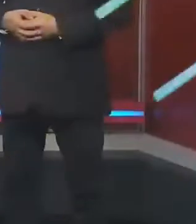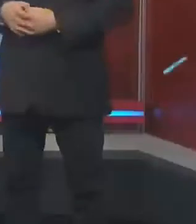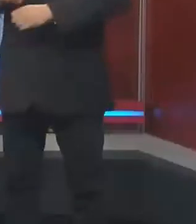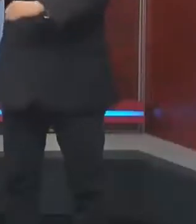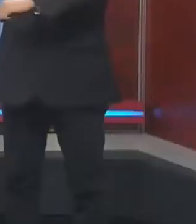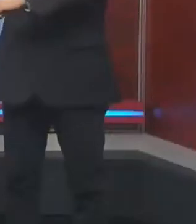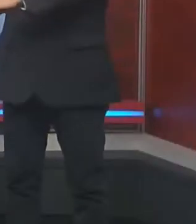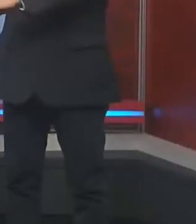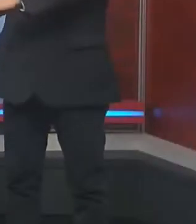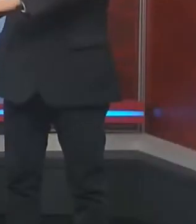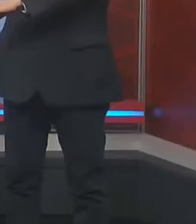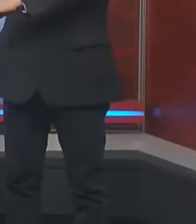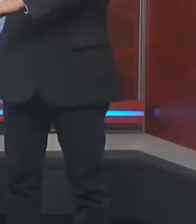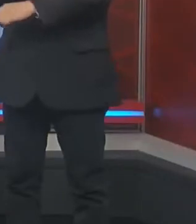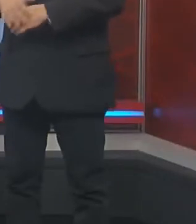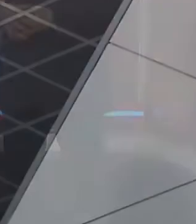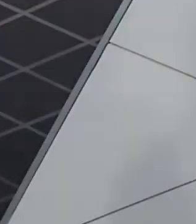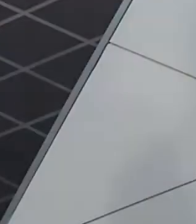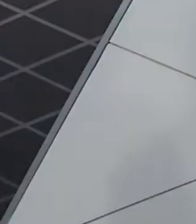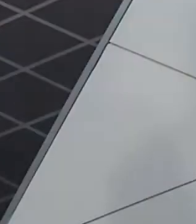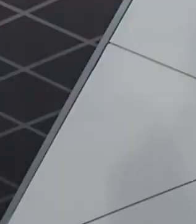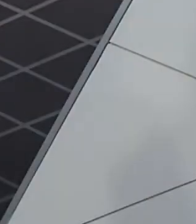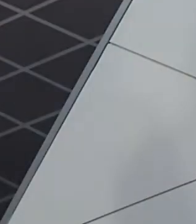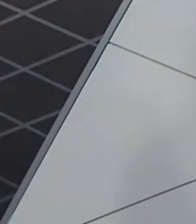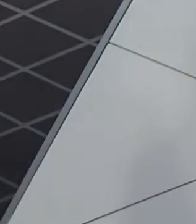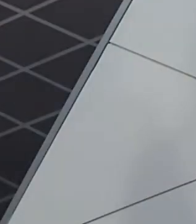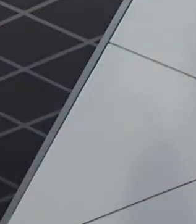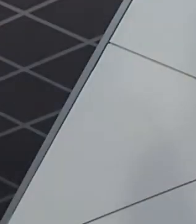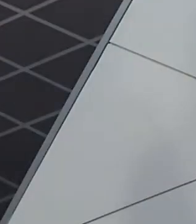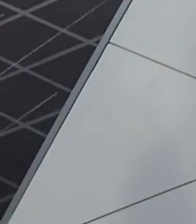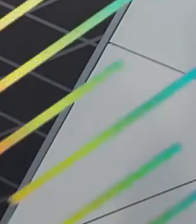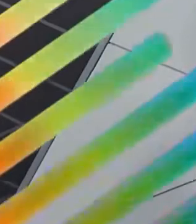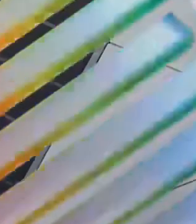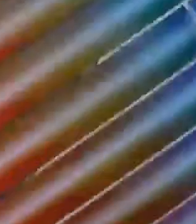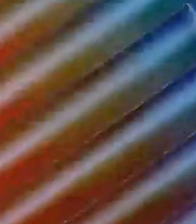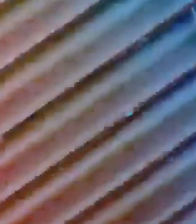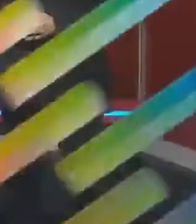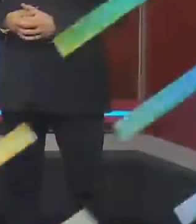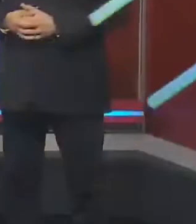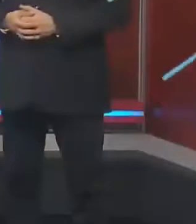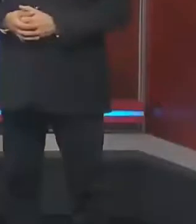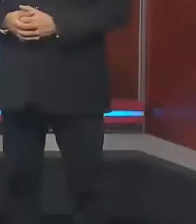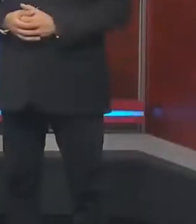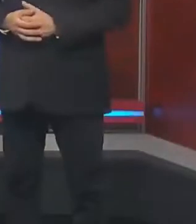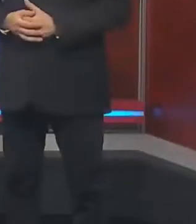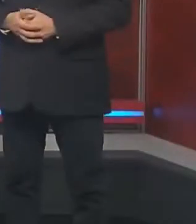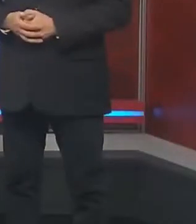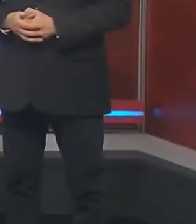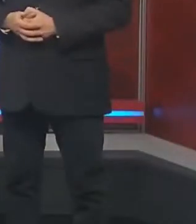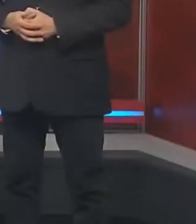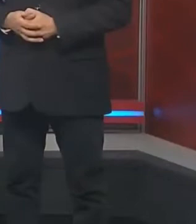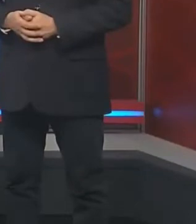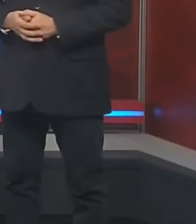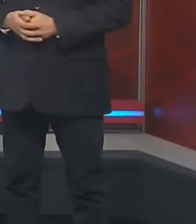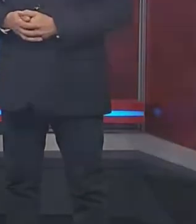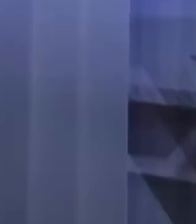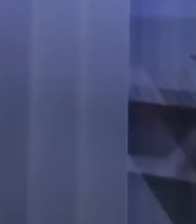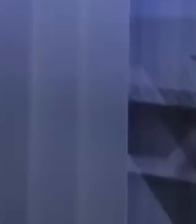los ríos los ríos los lagos